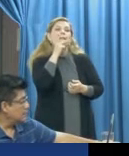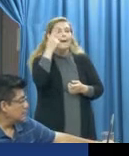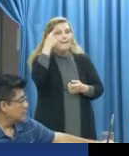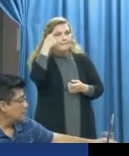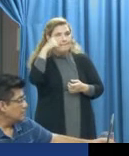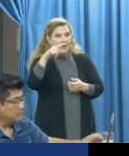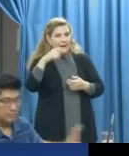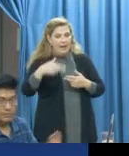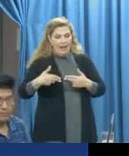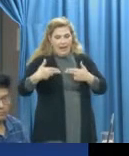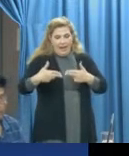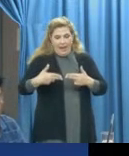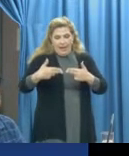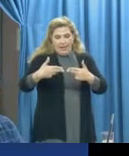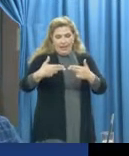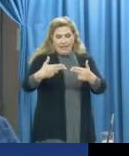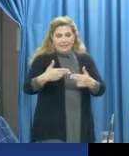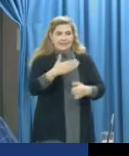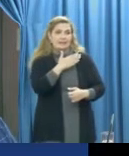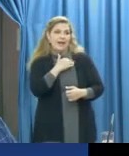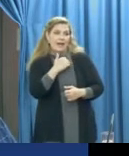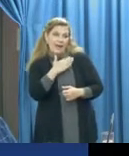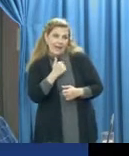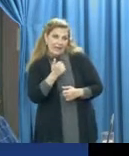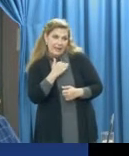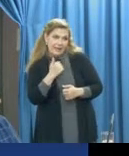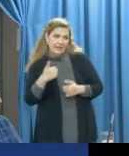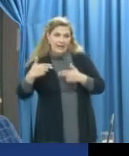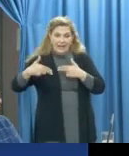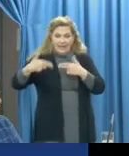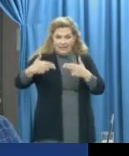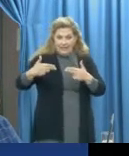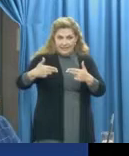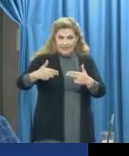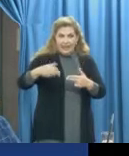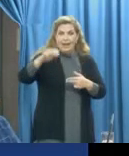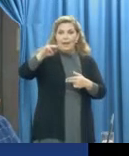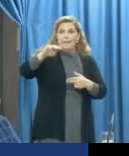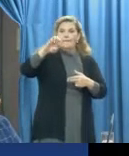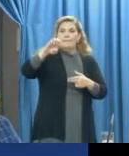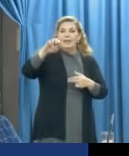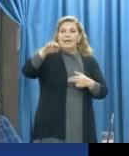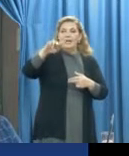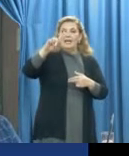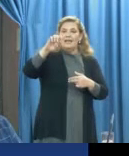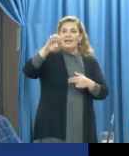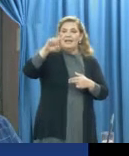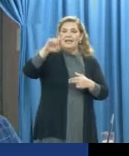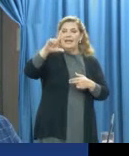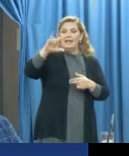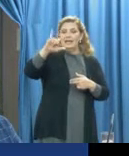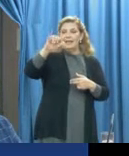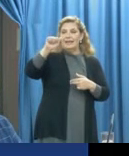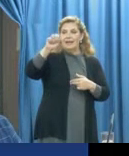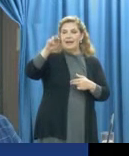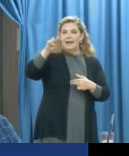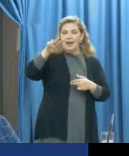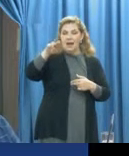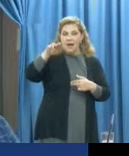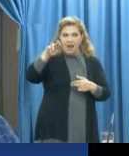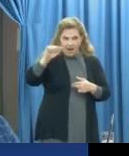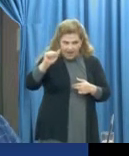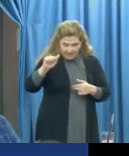hijos. Esta forma de transmisión se llama herencia mendeliana y se clasifica según cómo